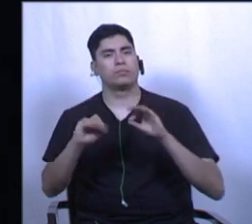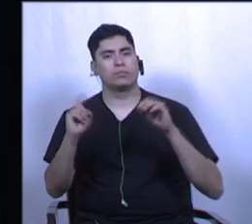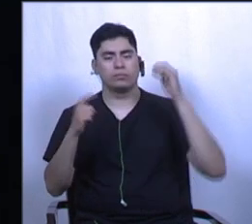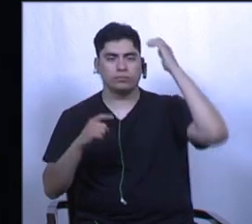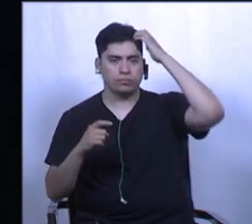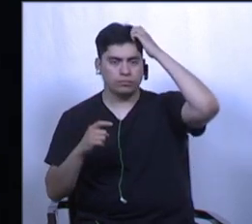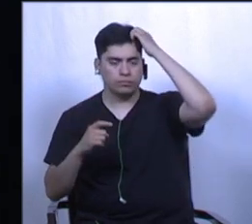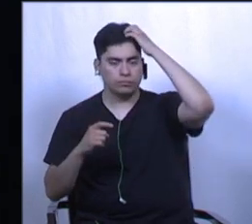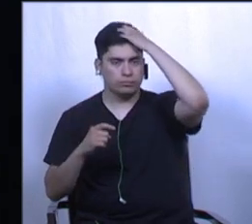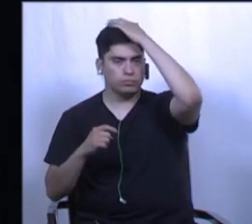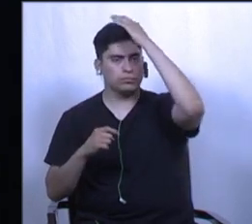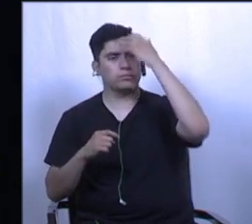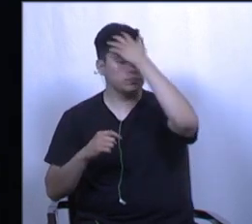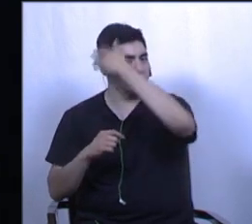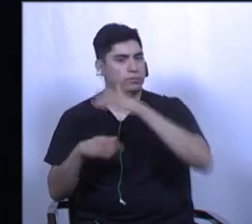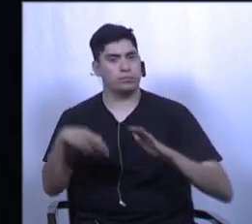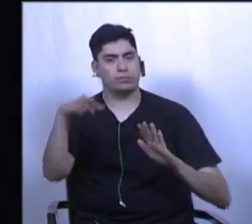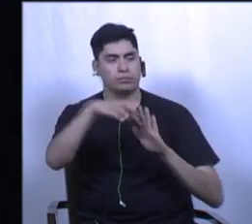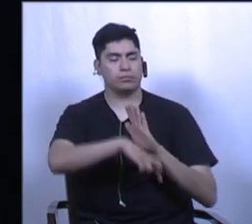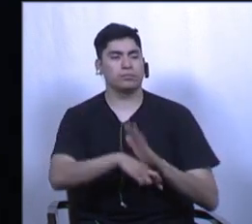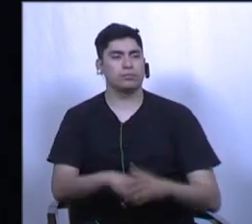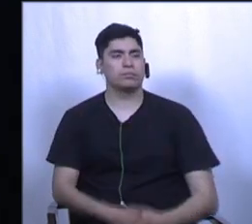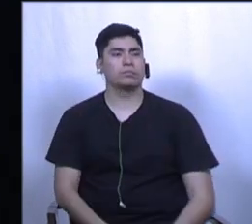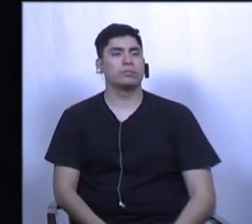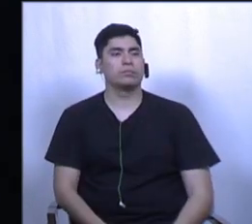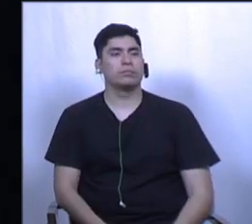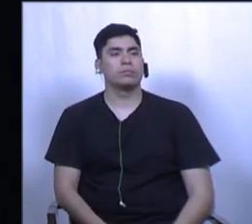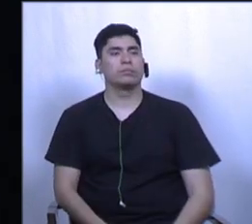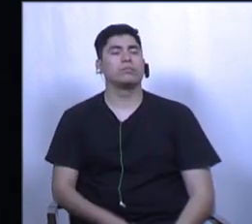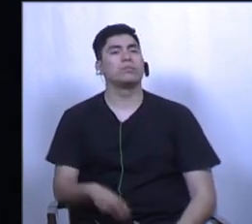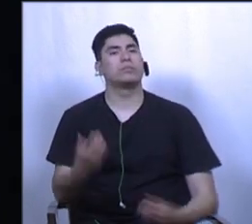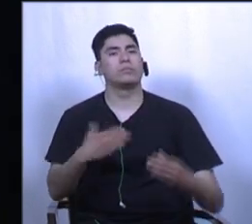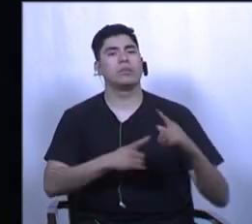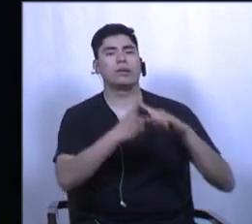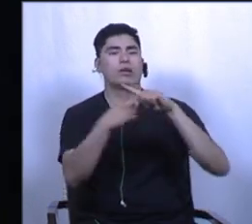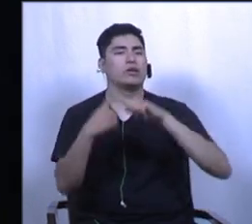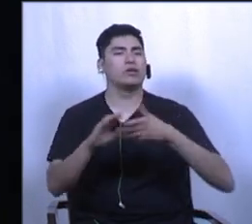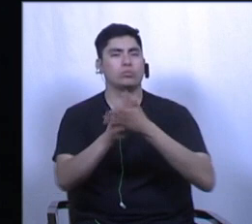proyecto, lo cual establece la sumatoria total